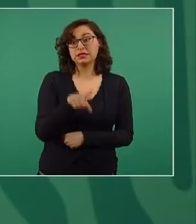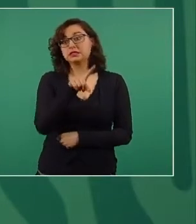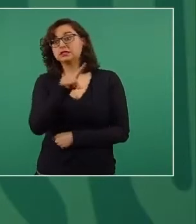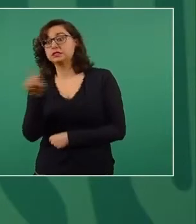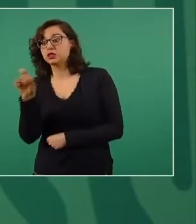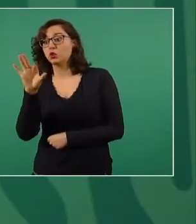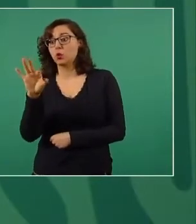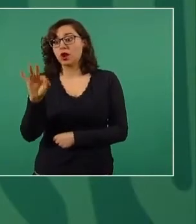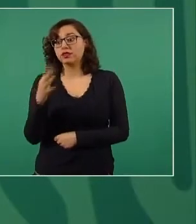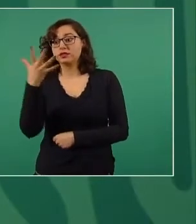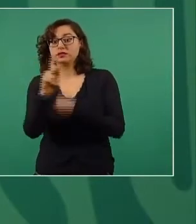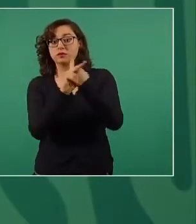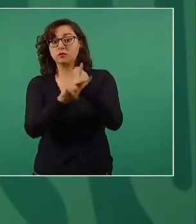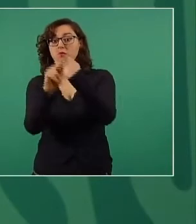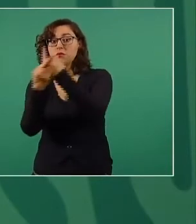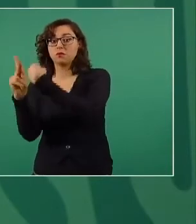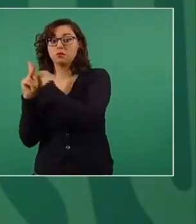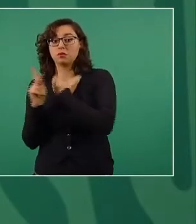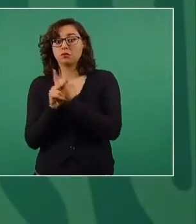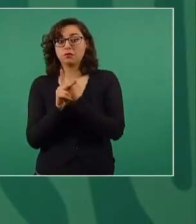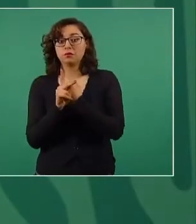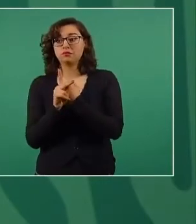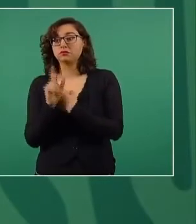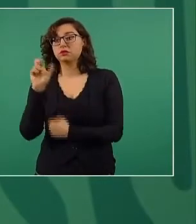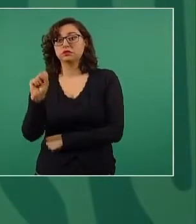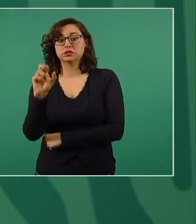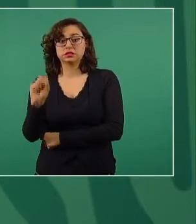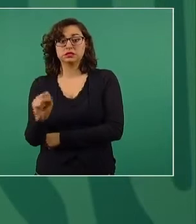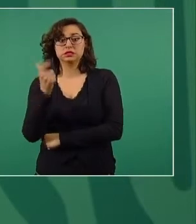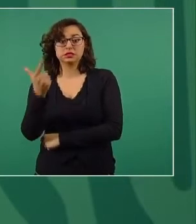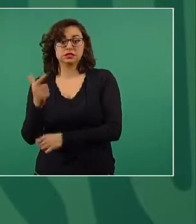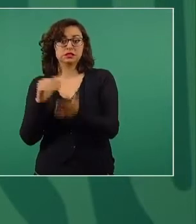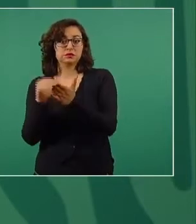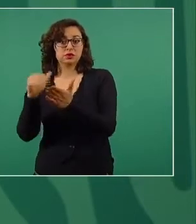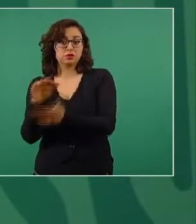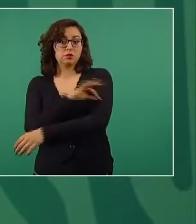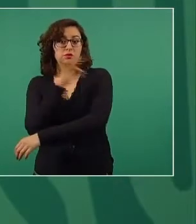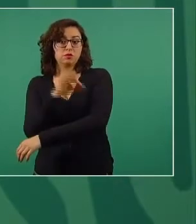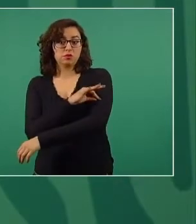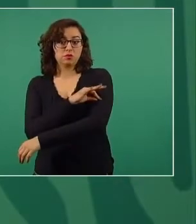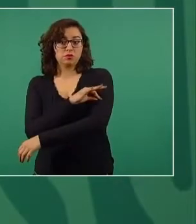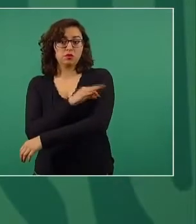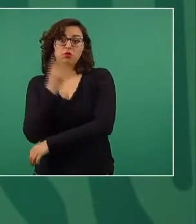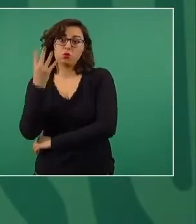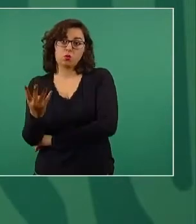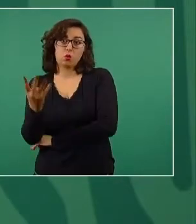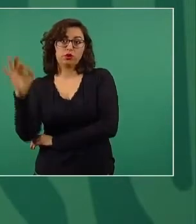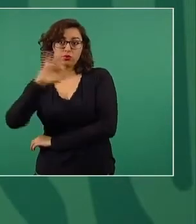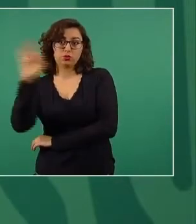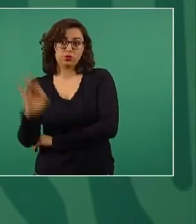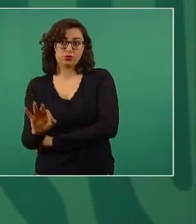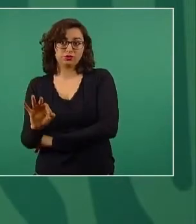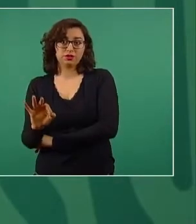145 países solo han aplicado 67 millones de vacunas, es decir, el